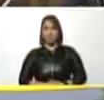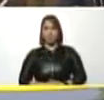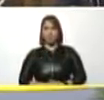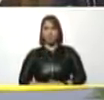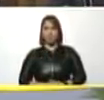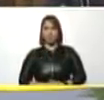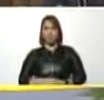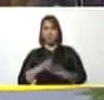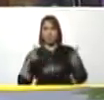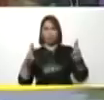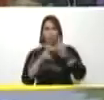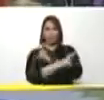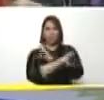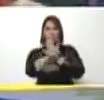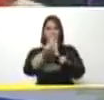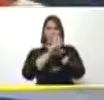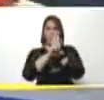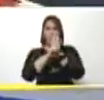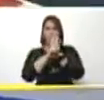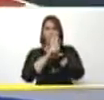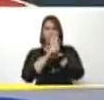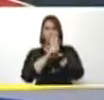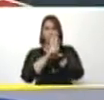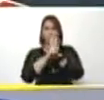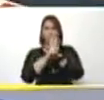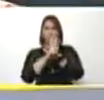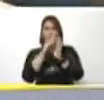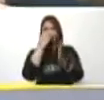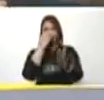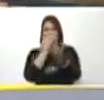de reformar una ley, ¿ante quién